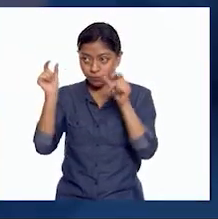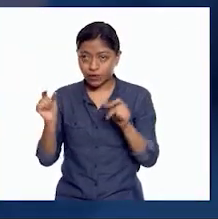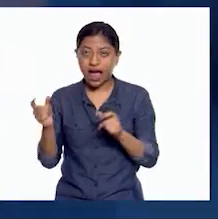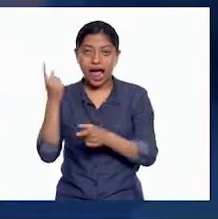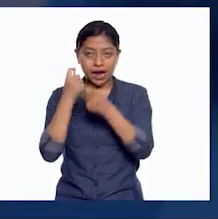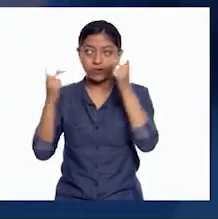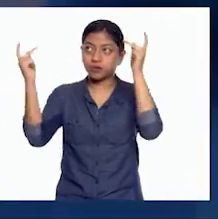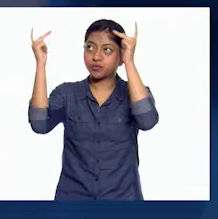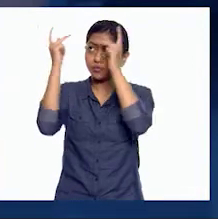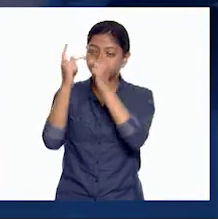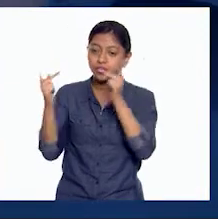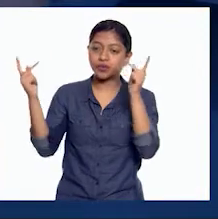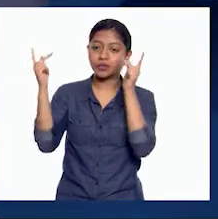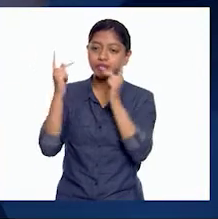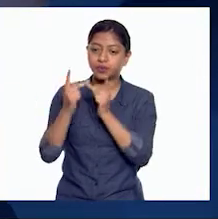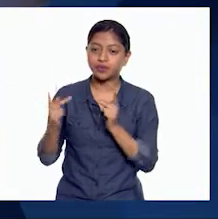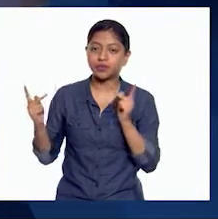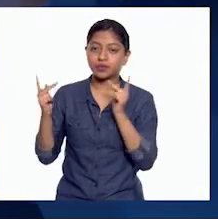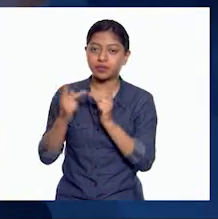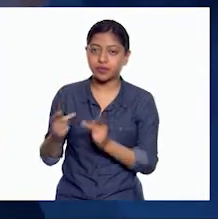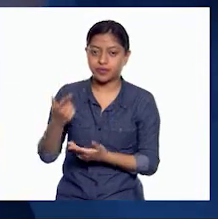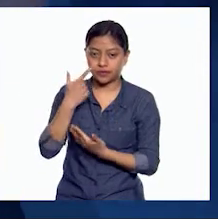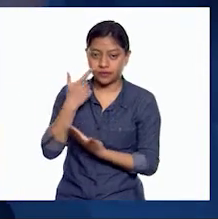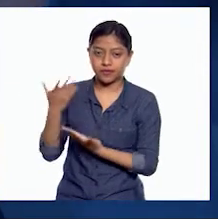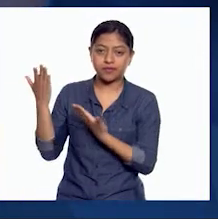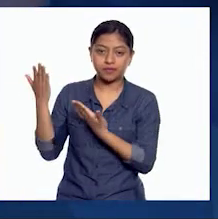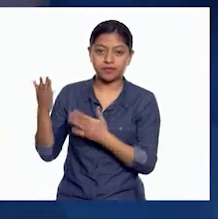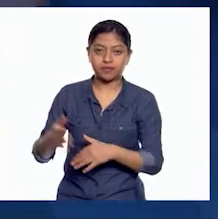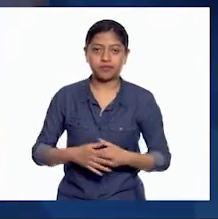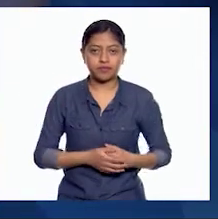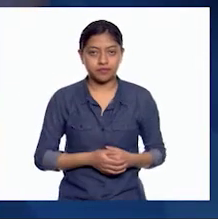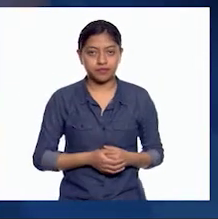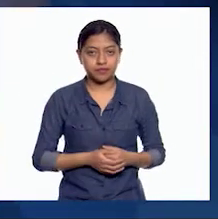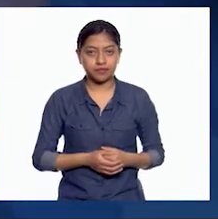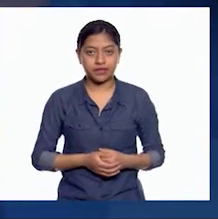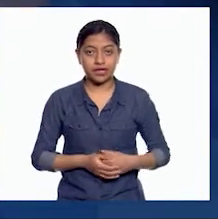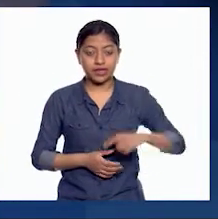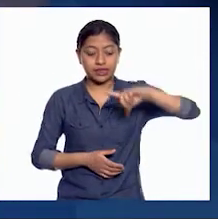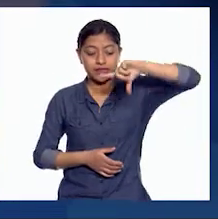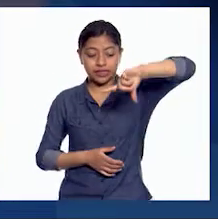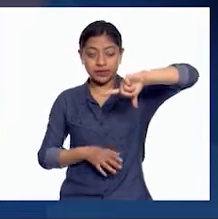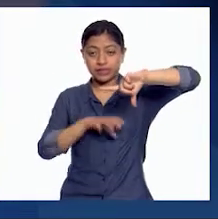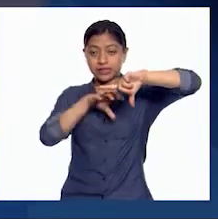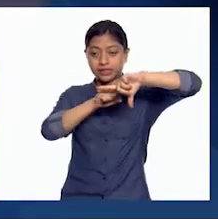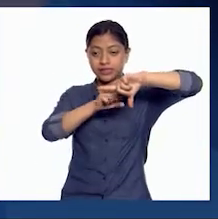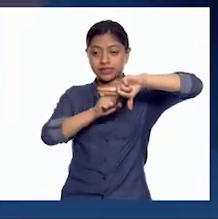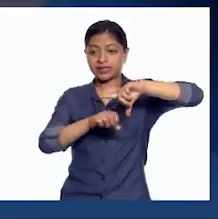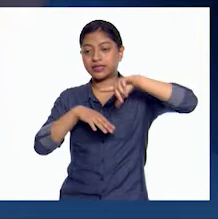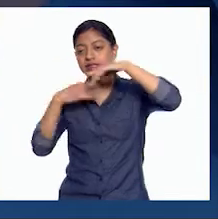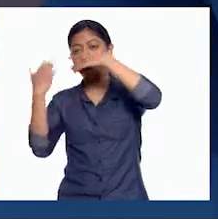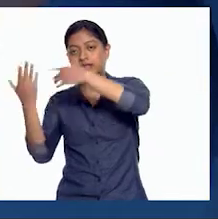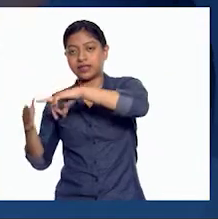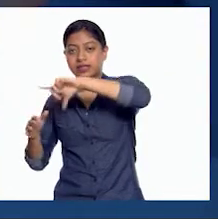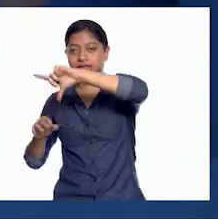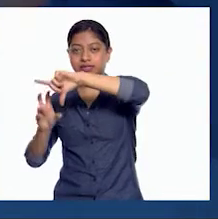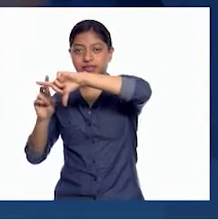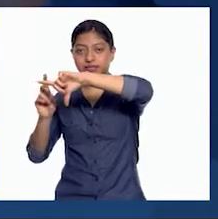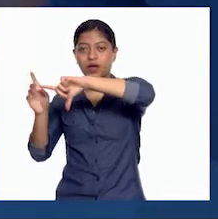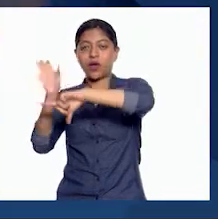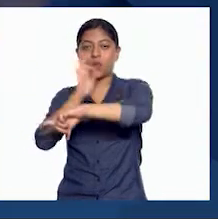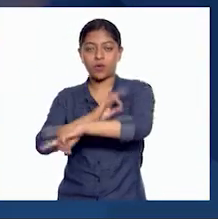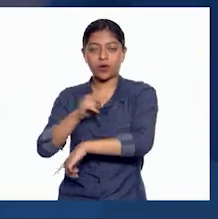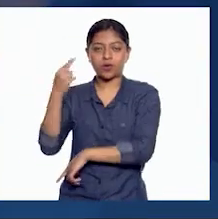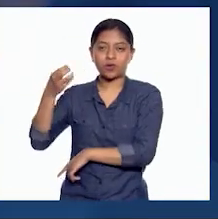divisores de 30 también son divisores de 60. A estos números se les conoce como